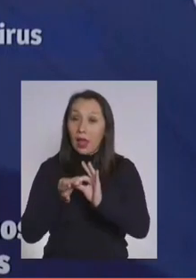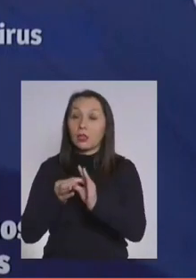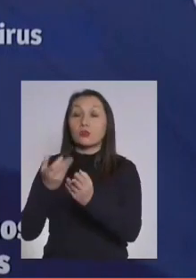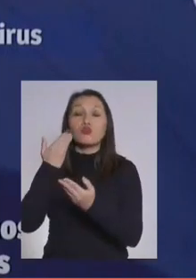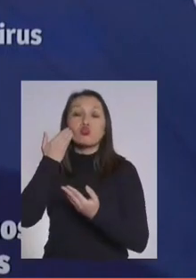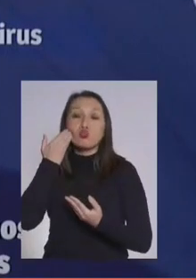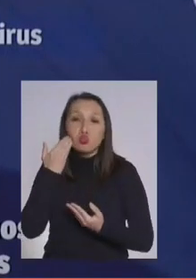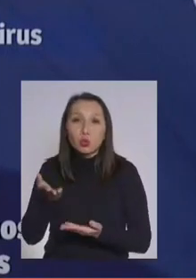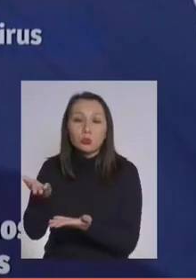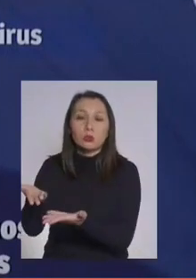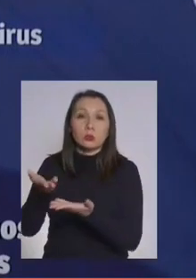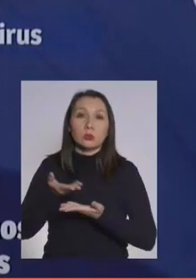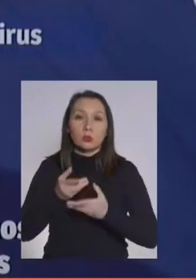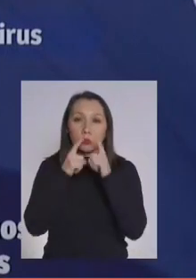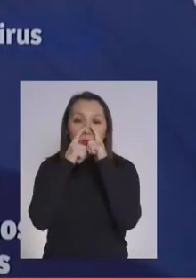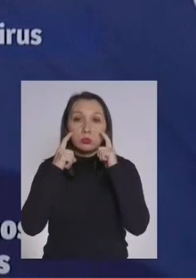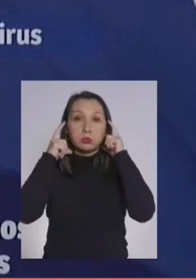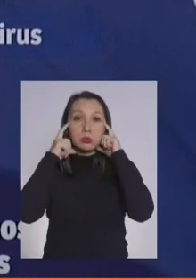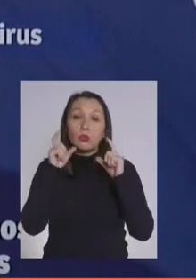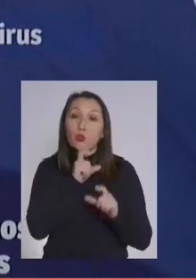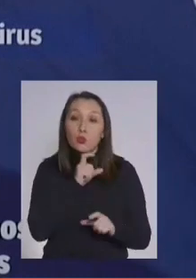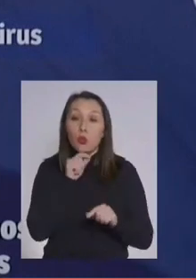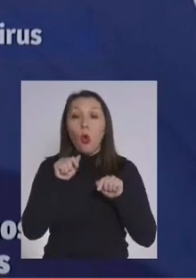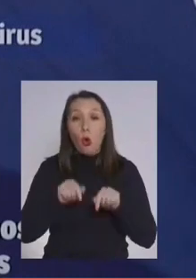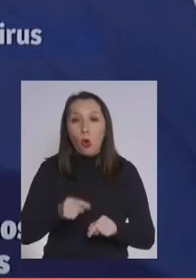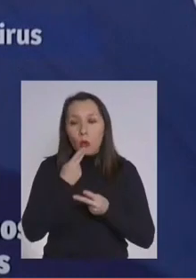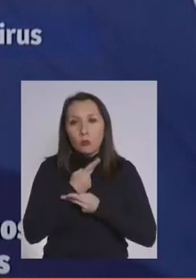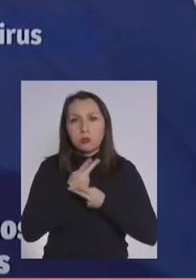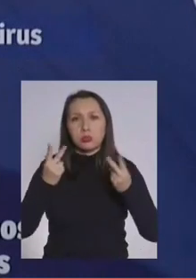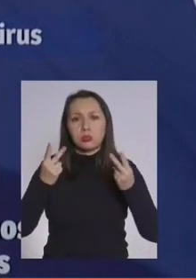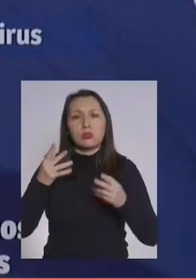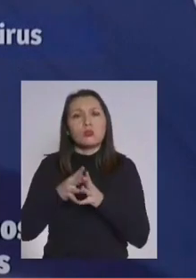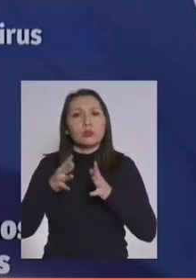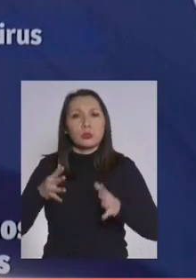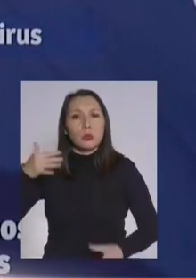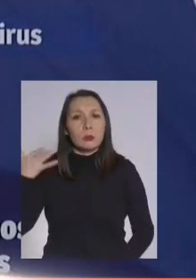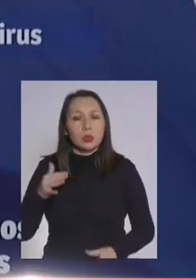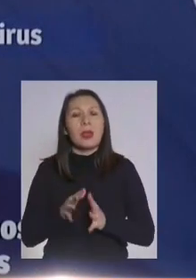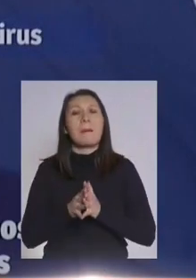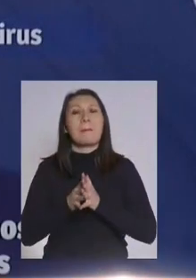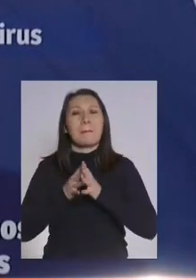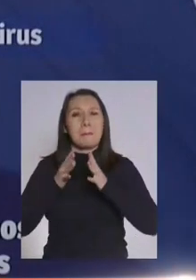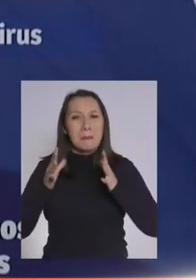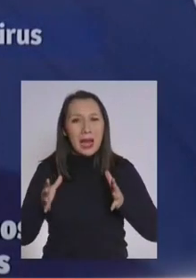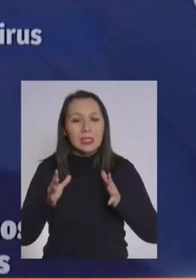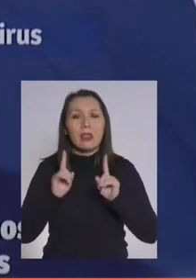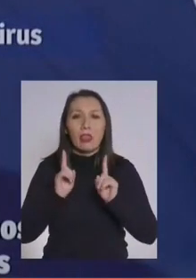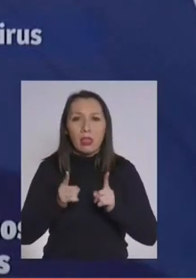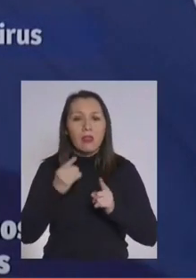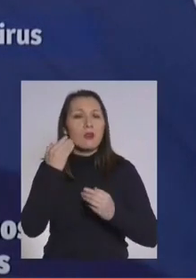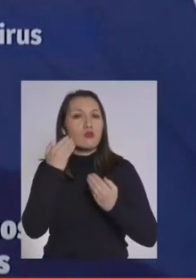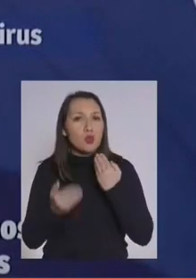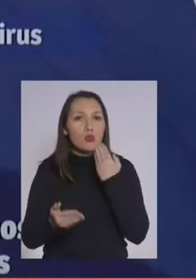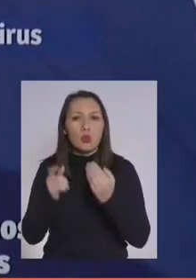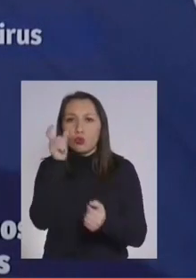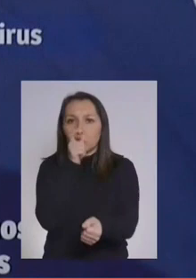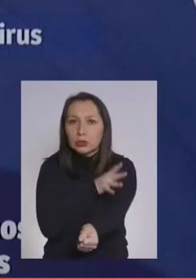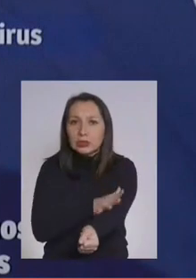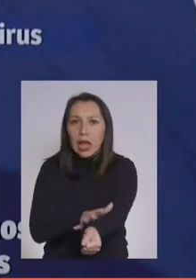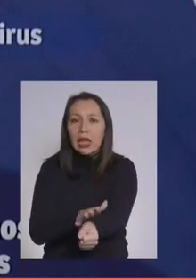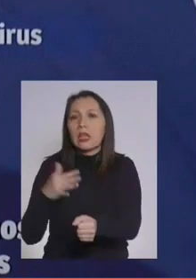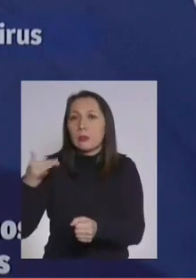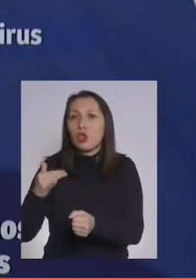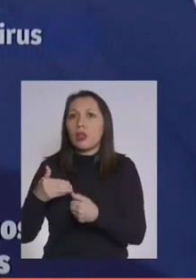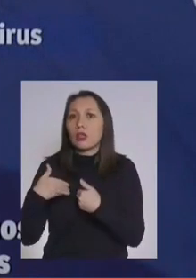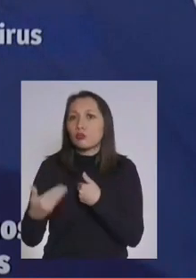la donación porque también hoy día yo quiero anunciar que es muy importante aumentar la donación de sangre